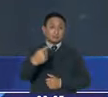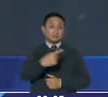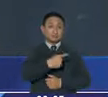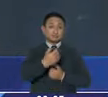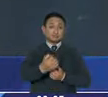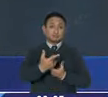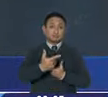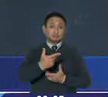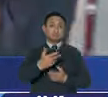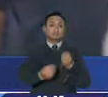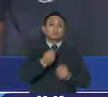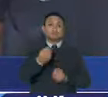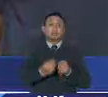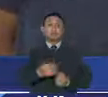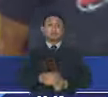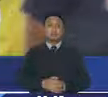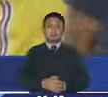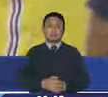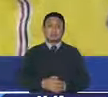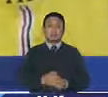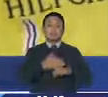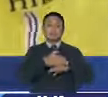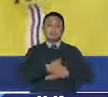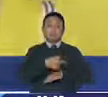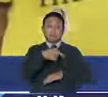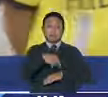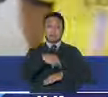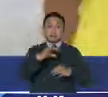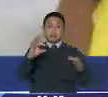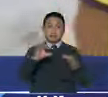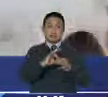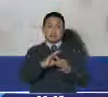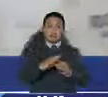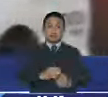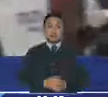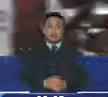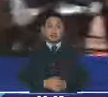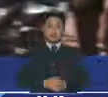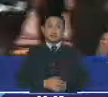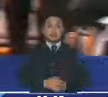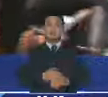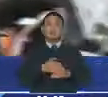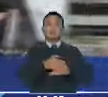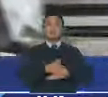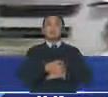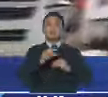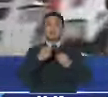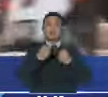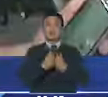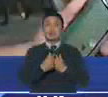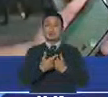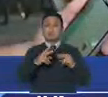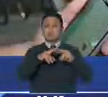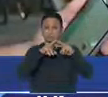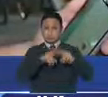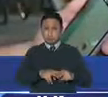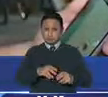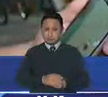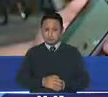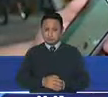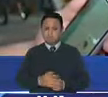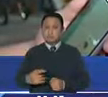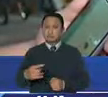de lo que pretendían hacer luego de lo ocurrido con su compañero. Justamente posterior a las unidades que realizan la verificación